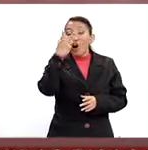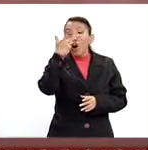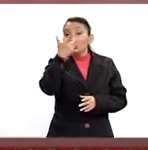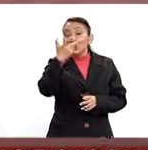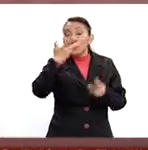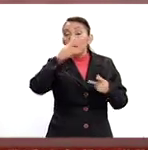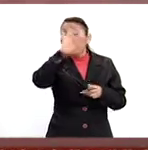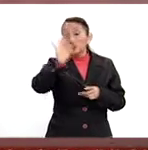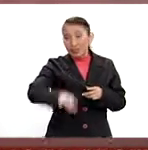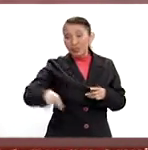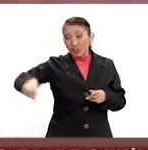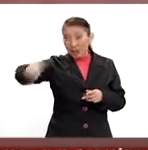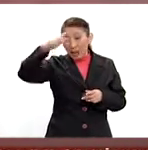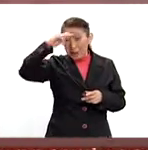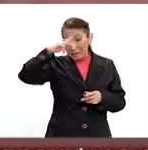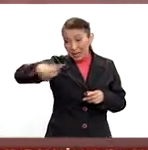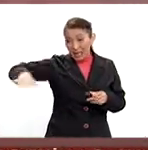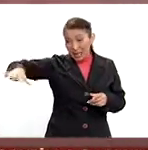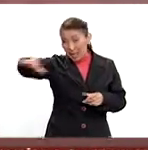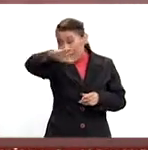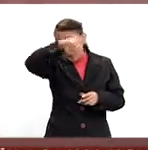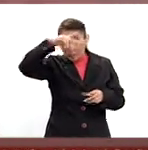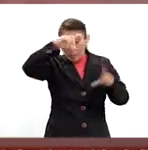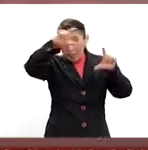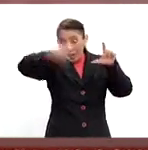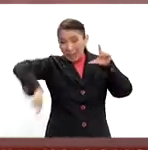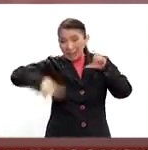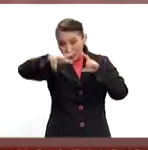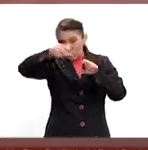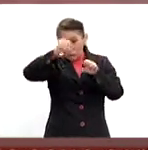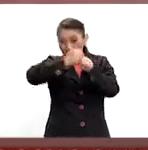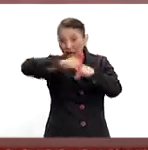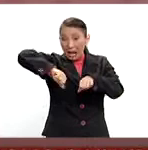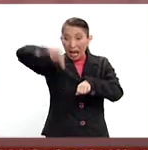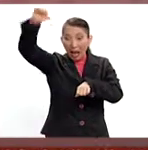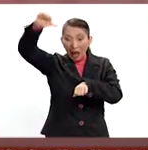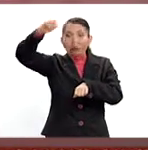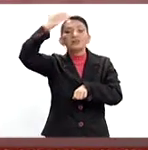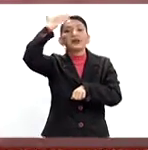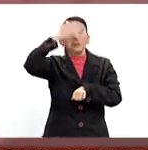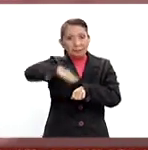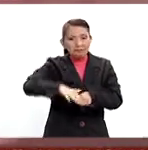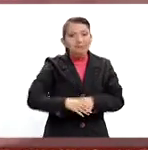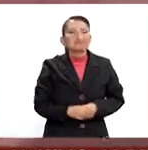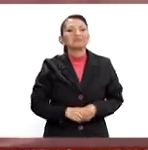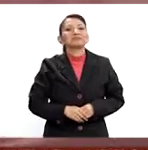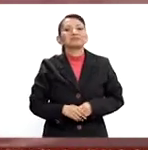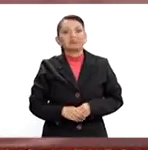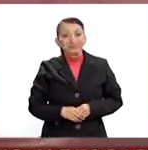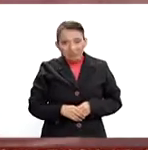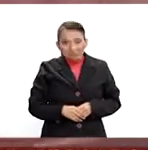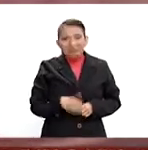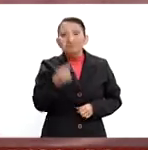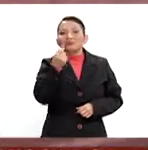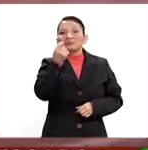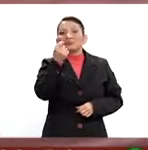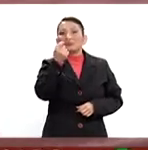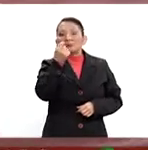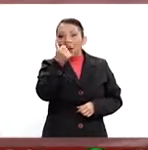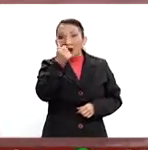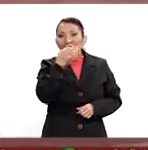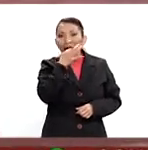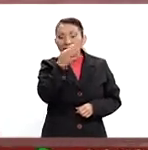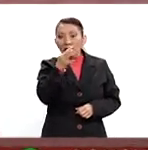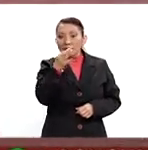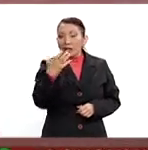98% de los adultos de este país a nivel nacional, mayores de 18 años, se enteraron. Pocas noticias como